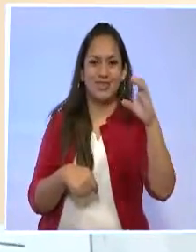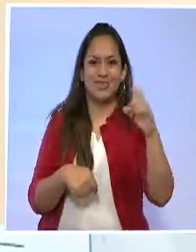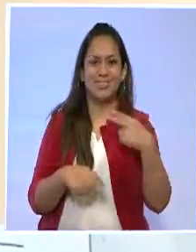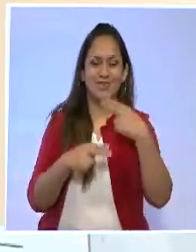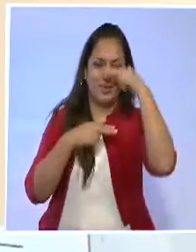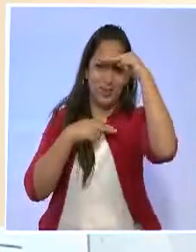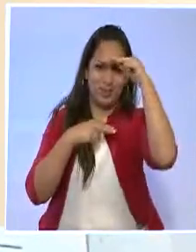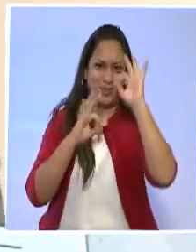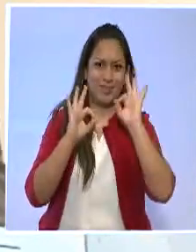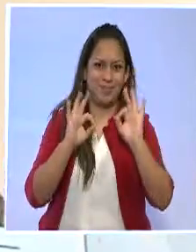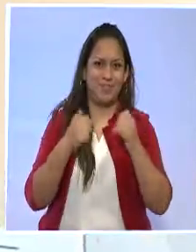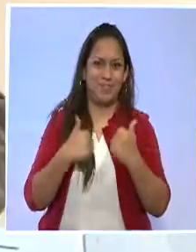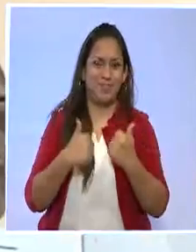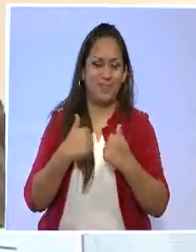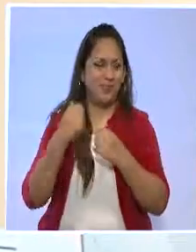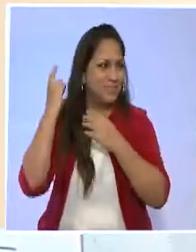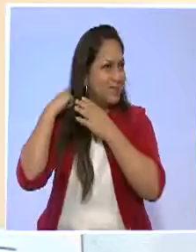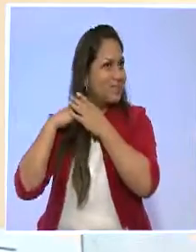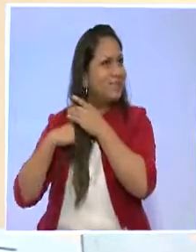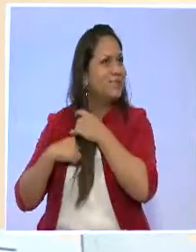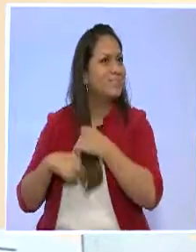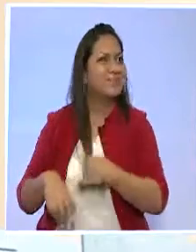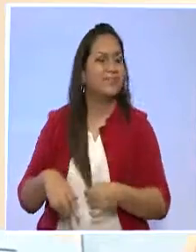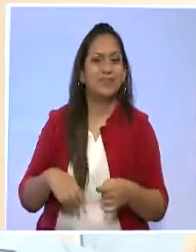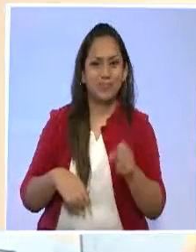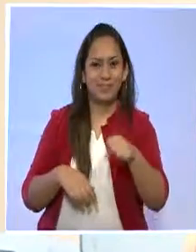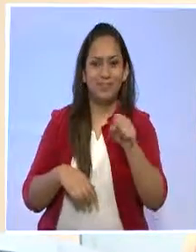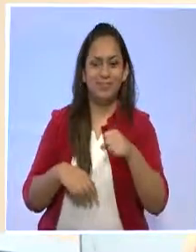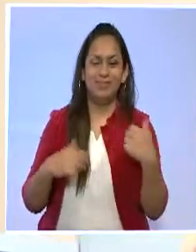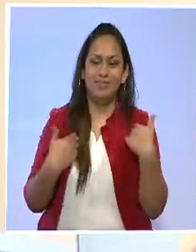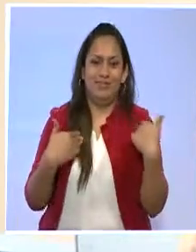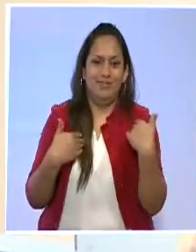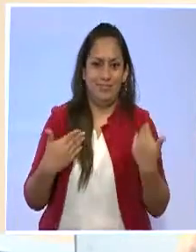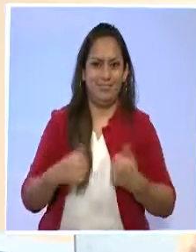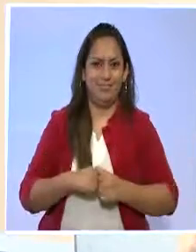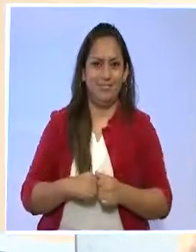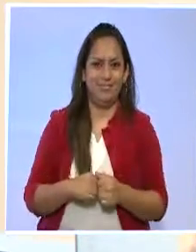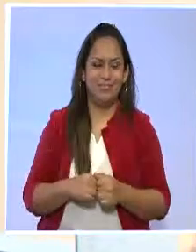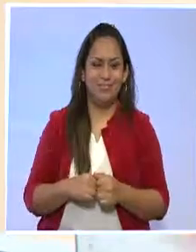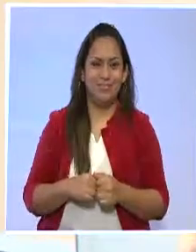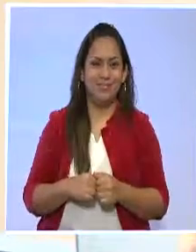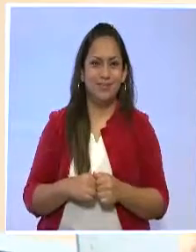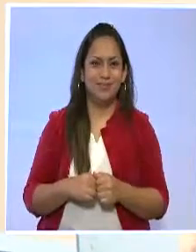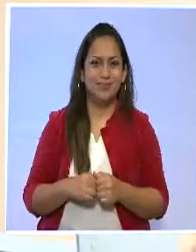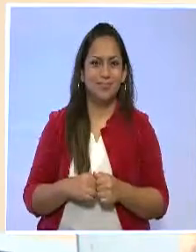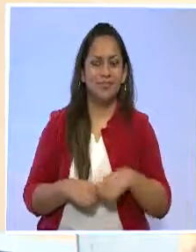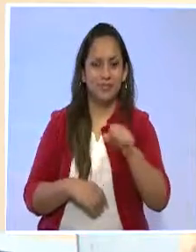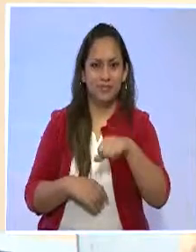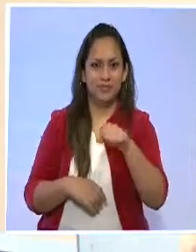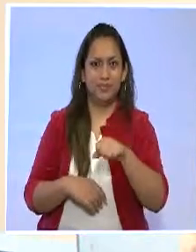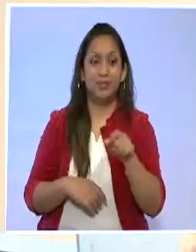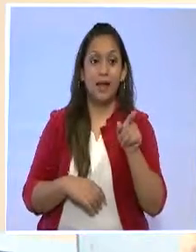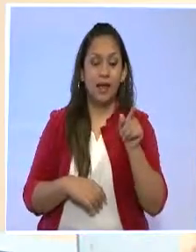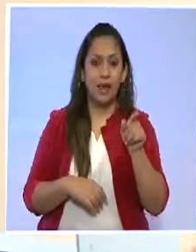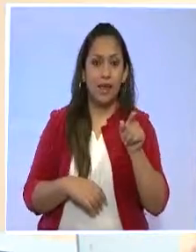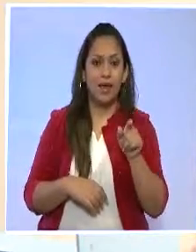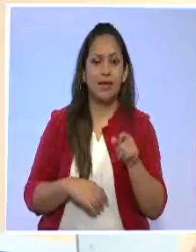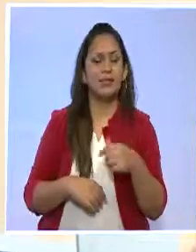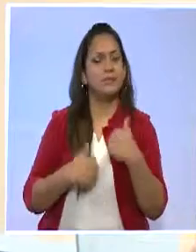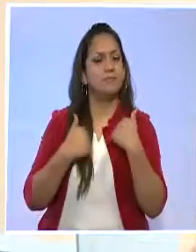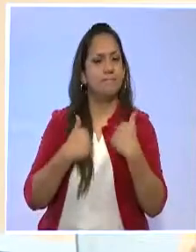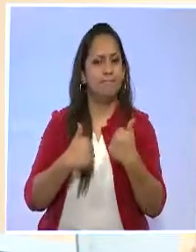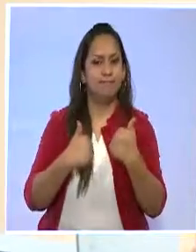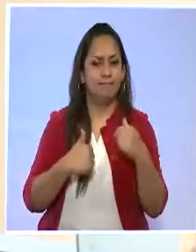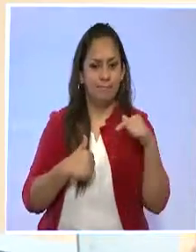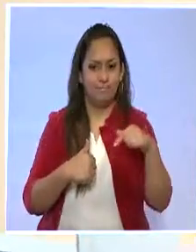linda muy alegre muy motivante y yo creo que ese es el nivel de los artistas que tenemos desde